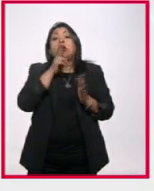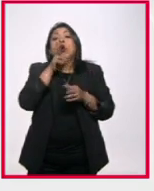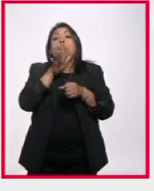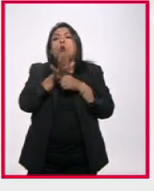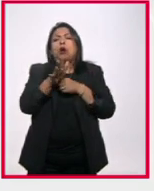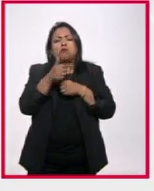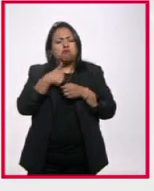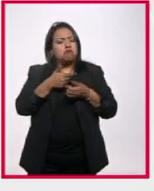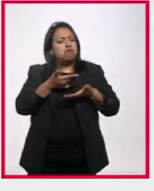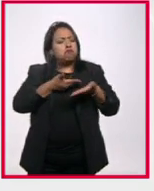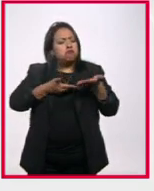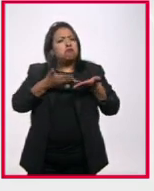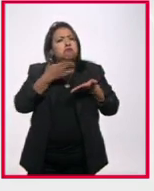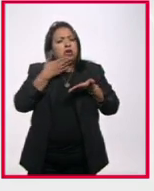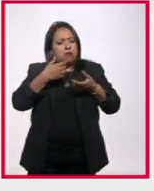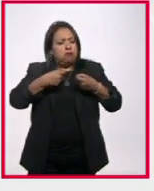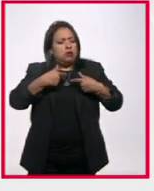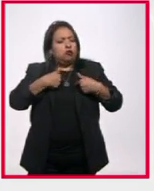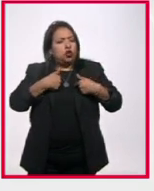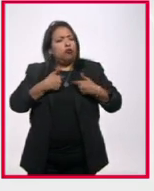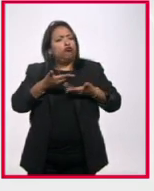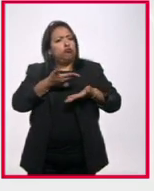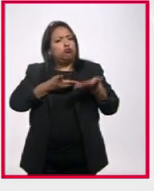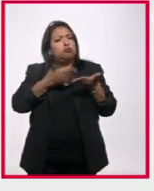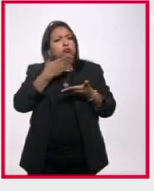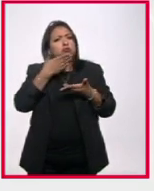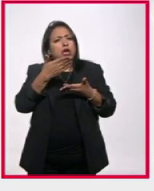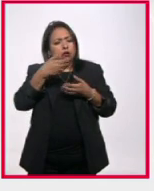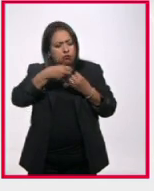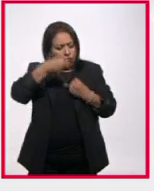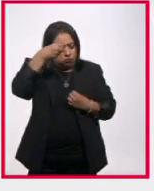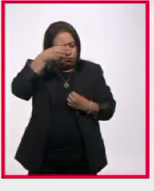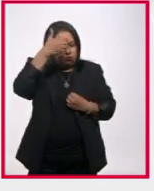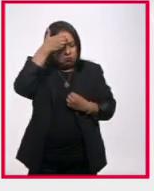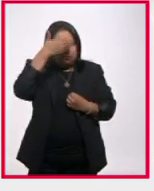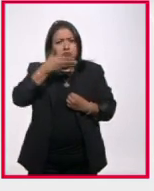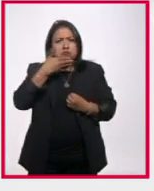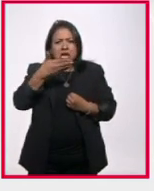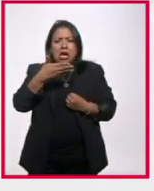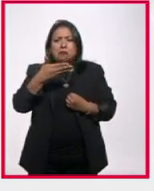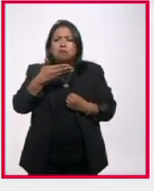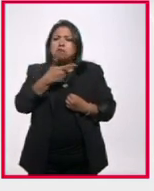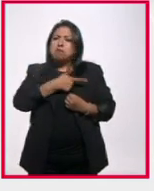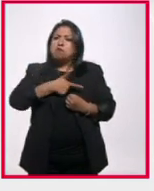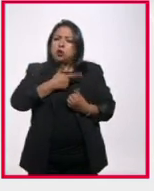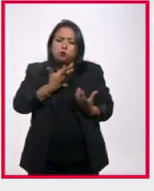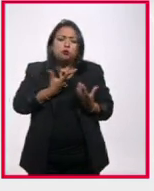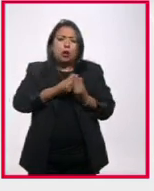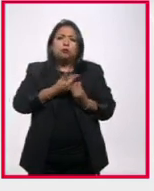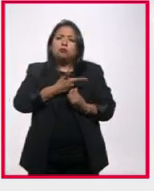hacer es llevarse bien con uno mismo. Sí. Conocerse bien, caerse bien,